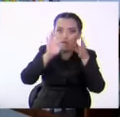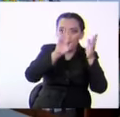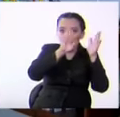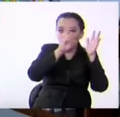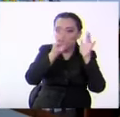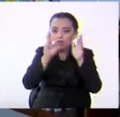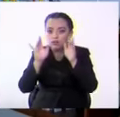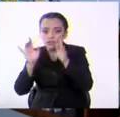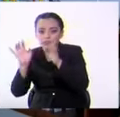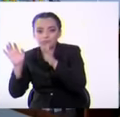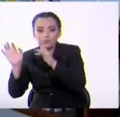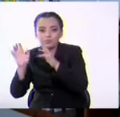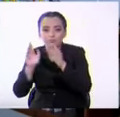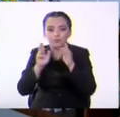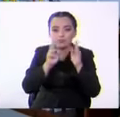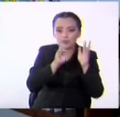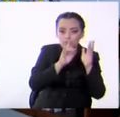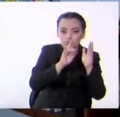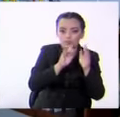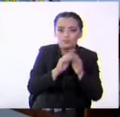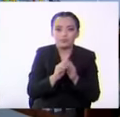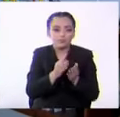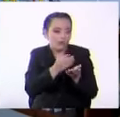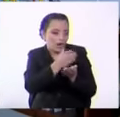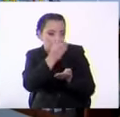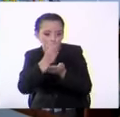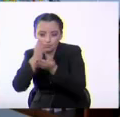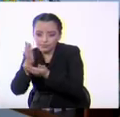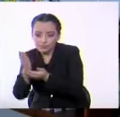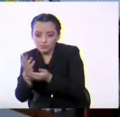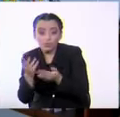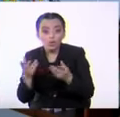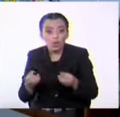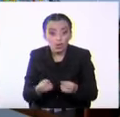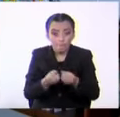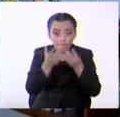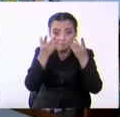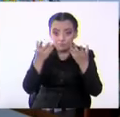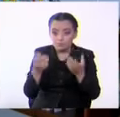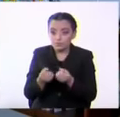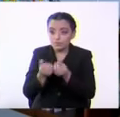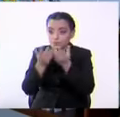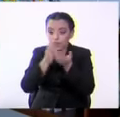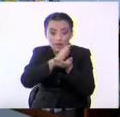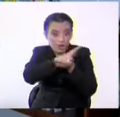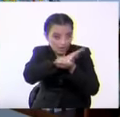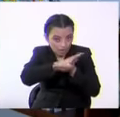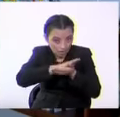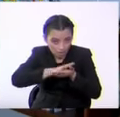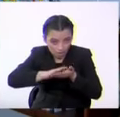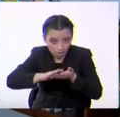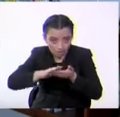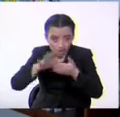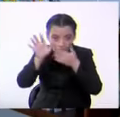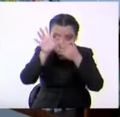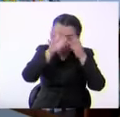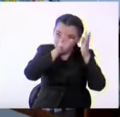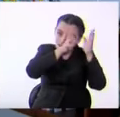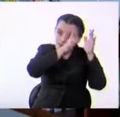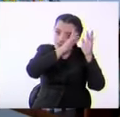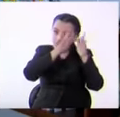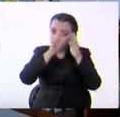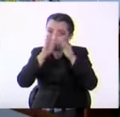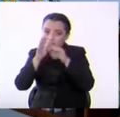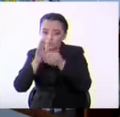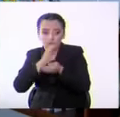muy útiles limpiando de toxinas el aire. También pueden filtrar el agua. Entonces